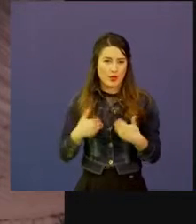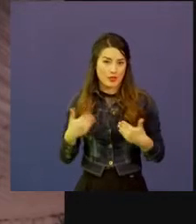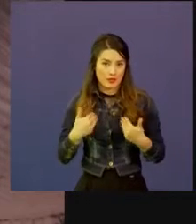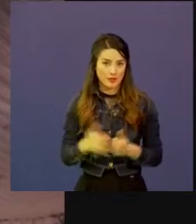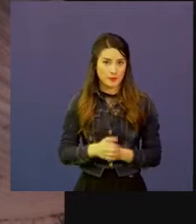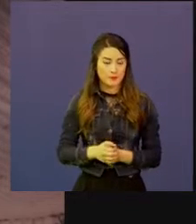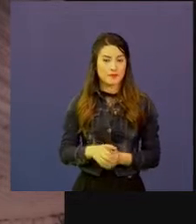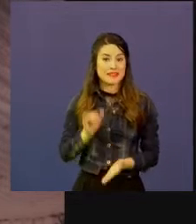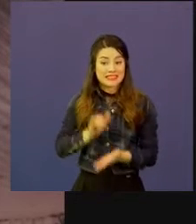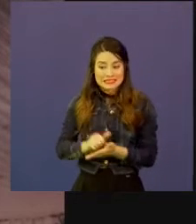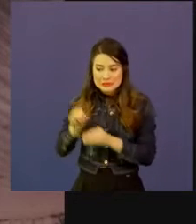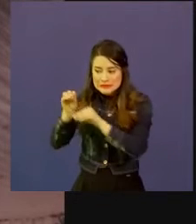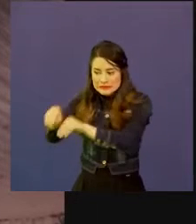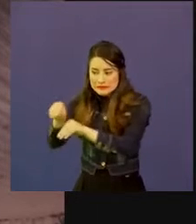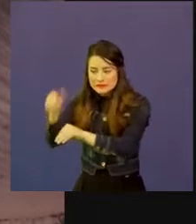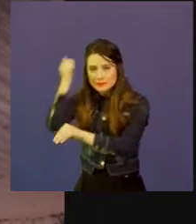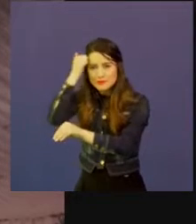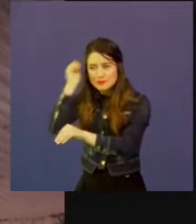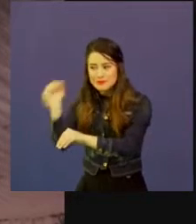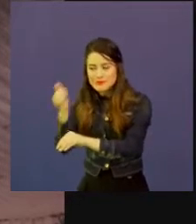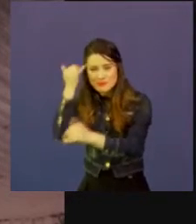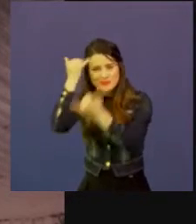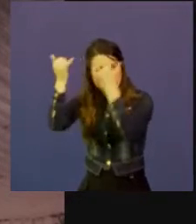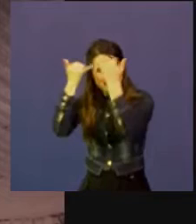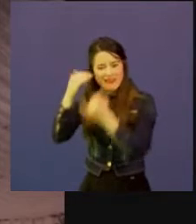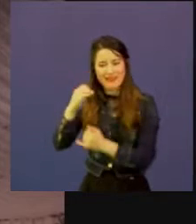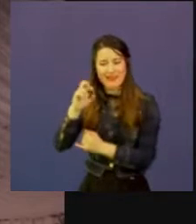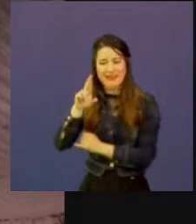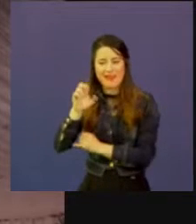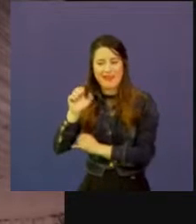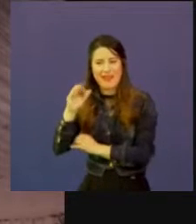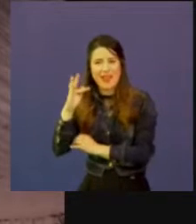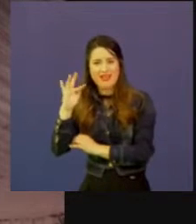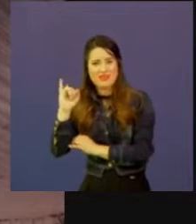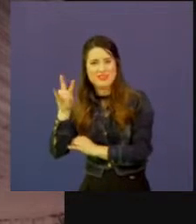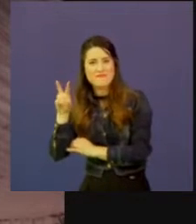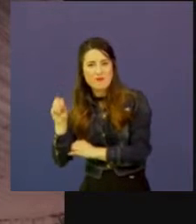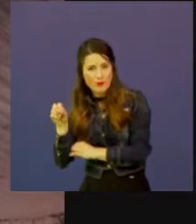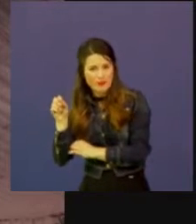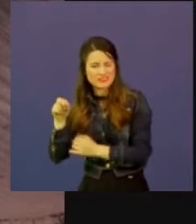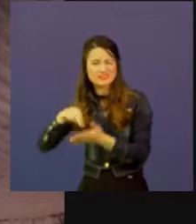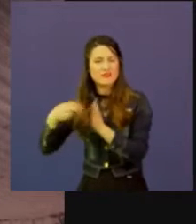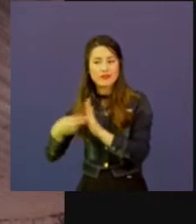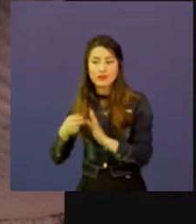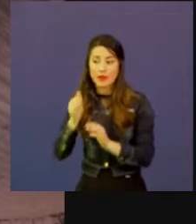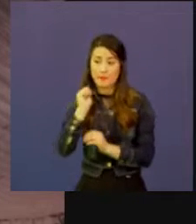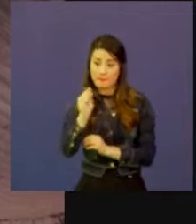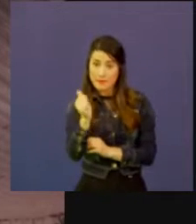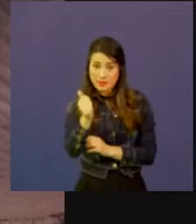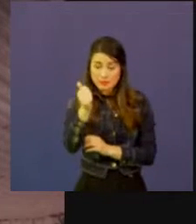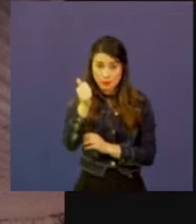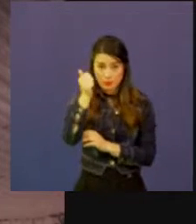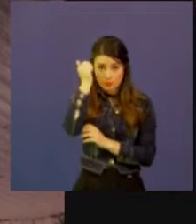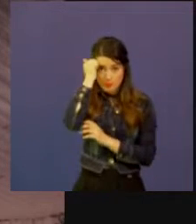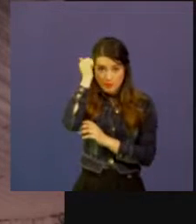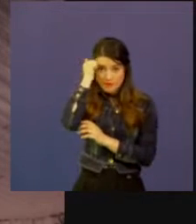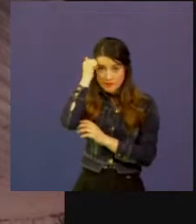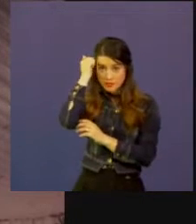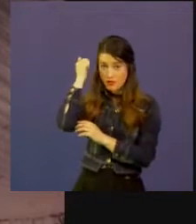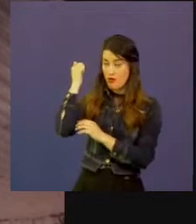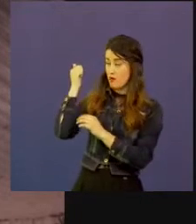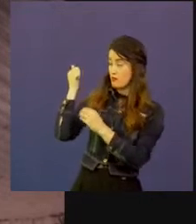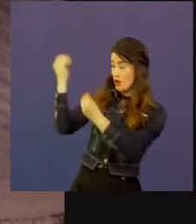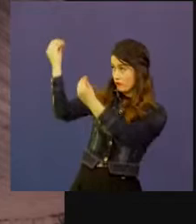maestros creativos, la creatividad hace referencia al nivel de adaptación que tiene el docente, es decir, que él tenga la capacidad de enfrentarse a